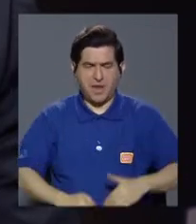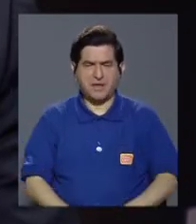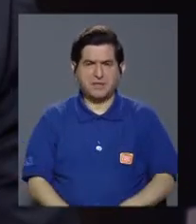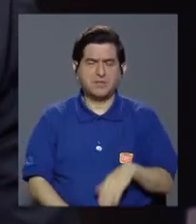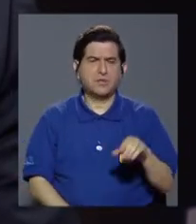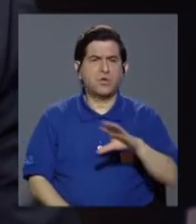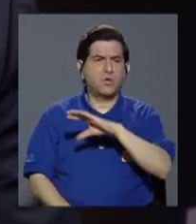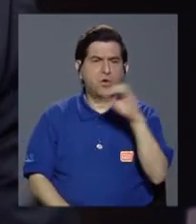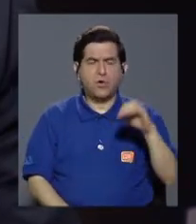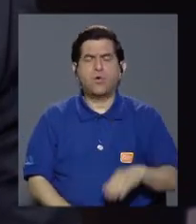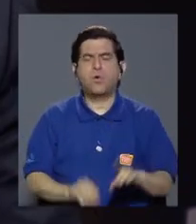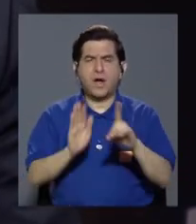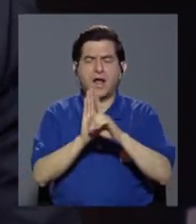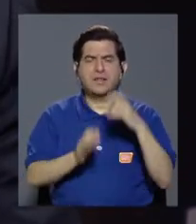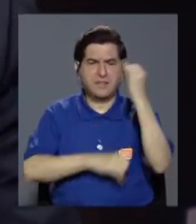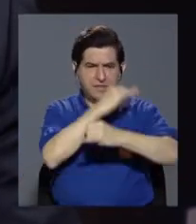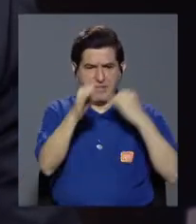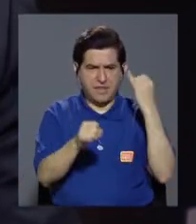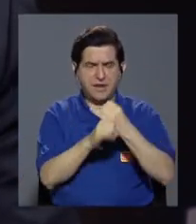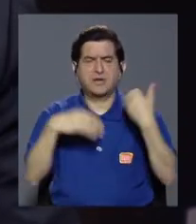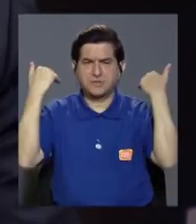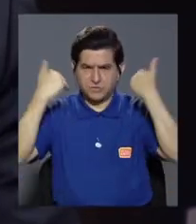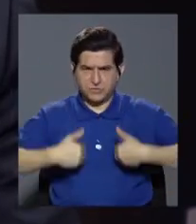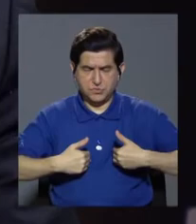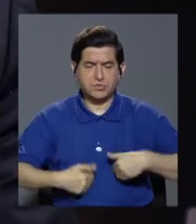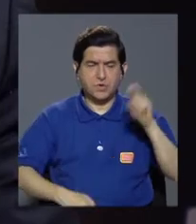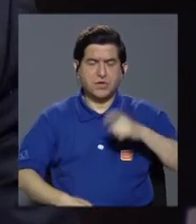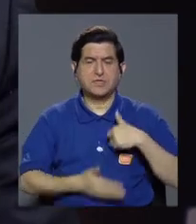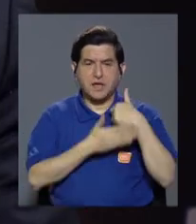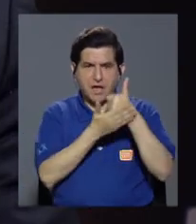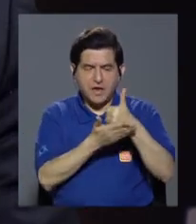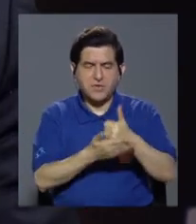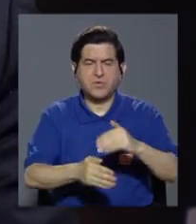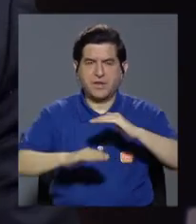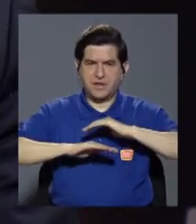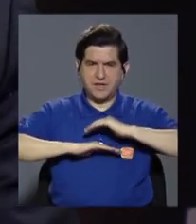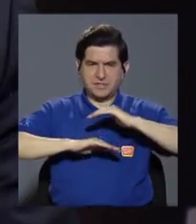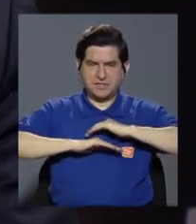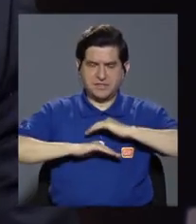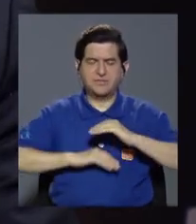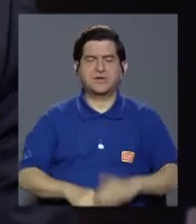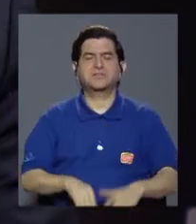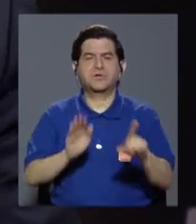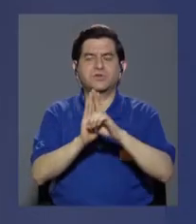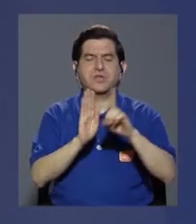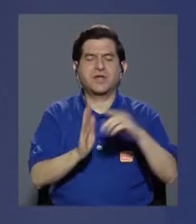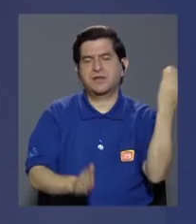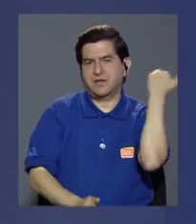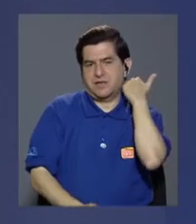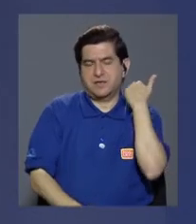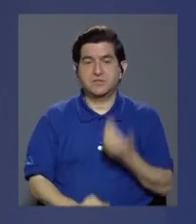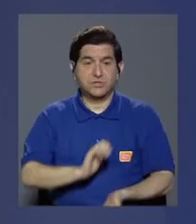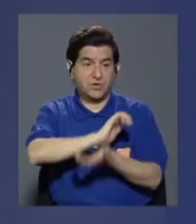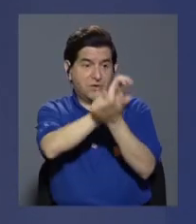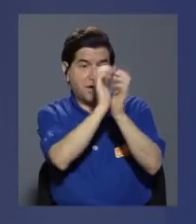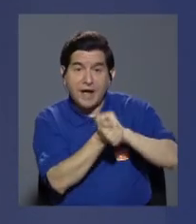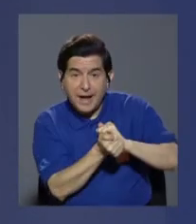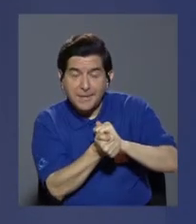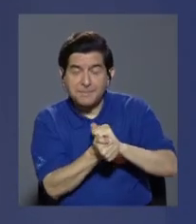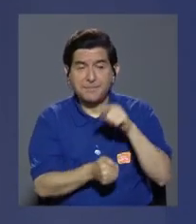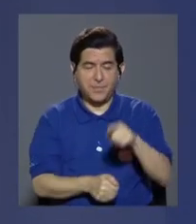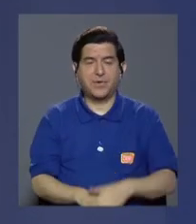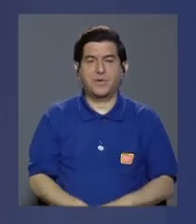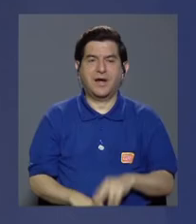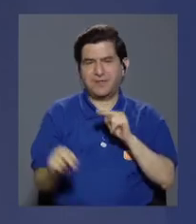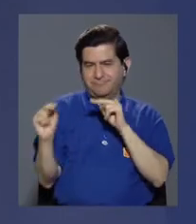al derecho internacional humanitario deben colaborar con la satisfacción de los derechos de las víctimas ese es el gran principio a cambio de esa colaboración es donde